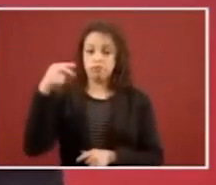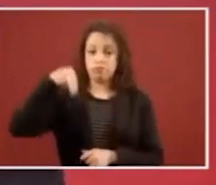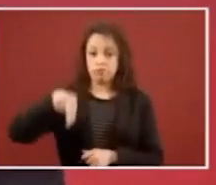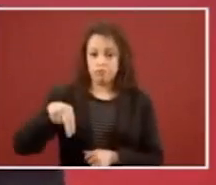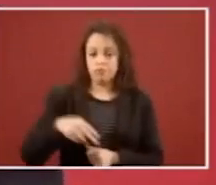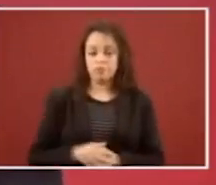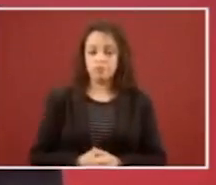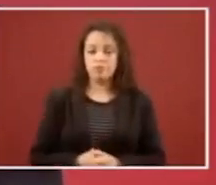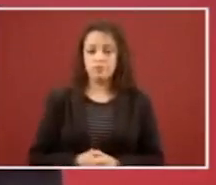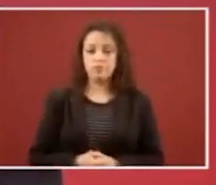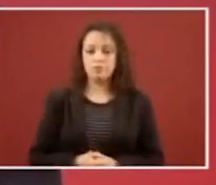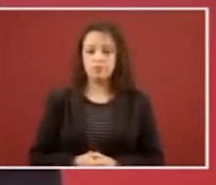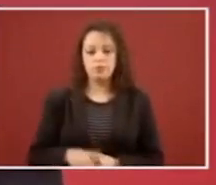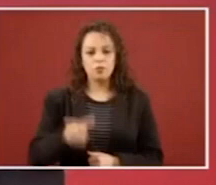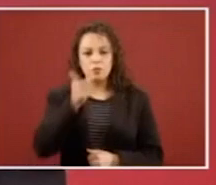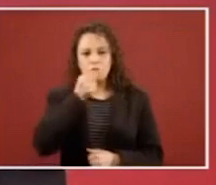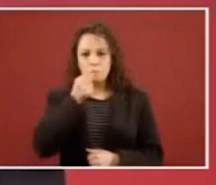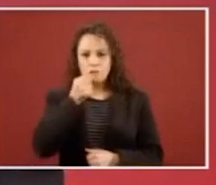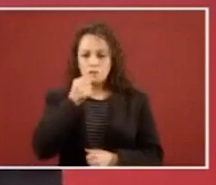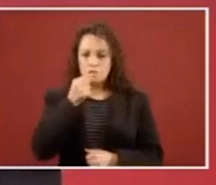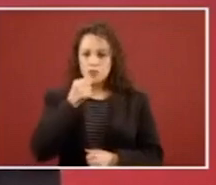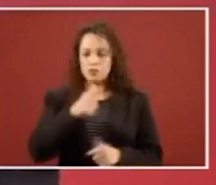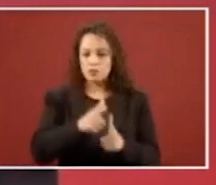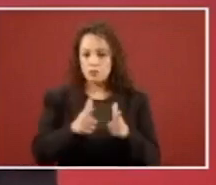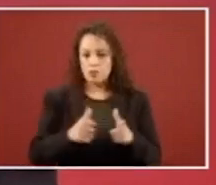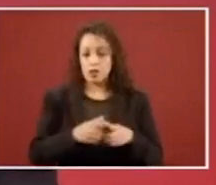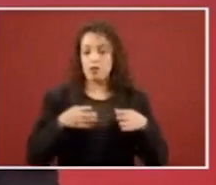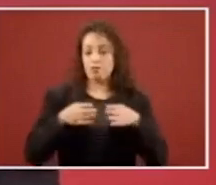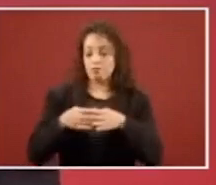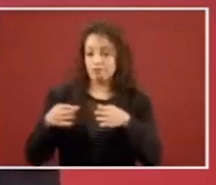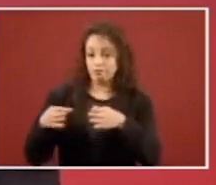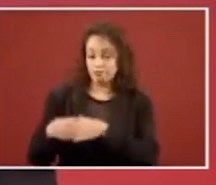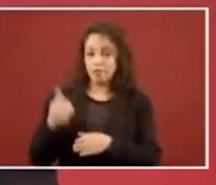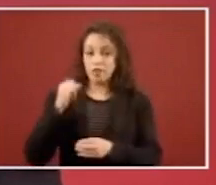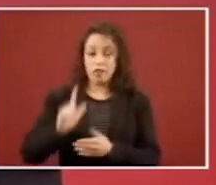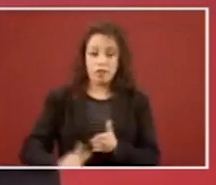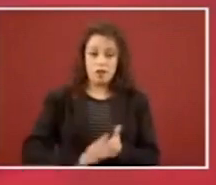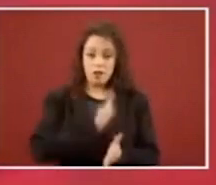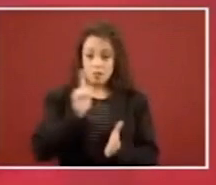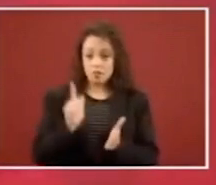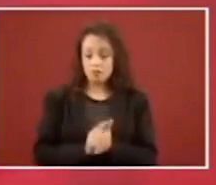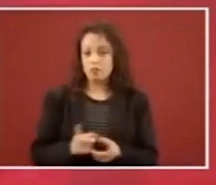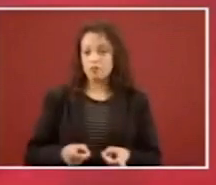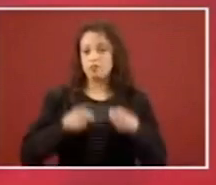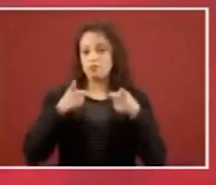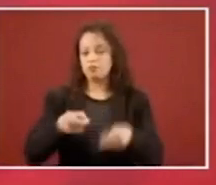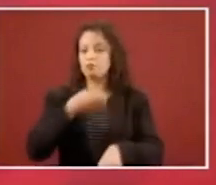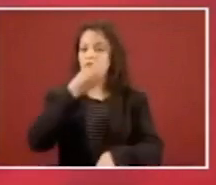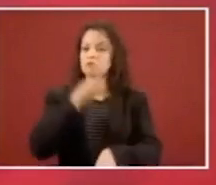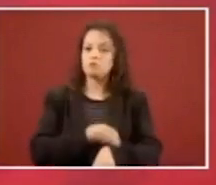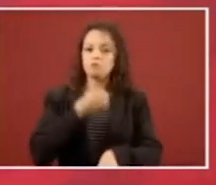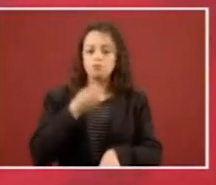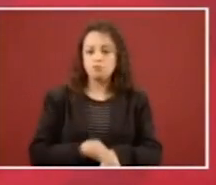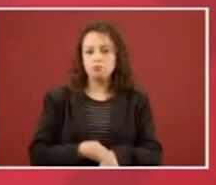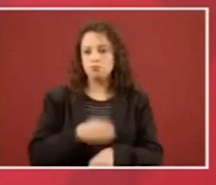policías y leyes que castiguen a